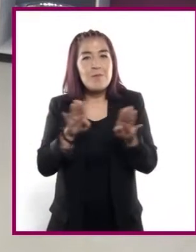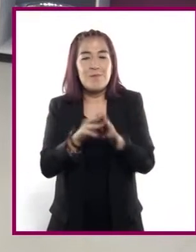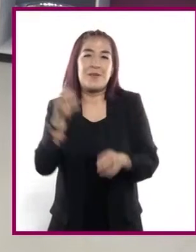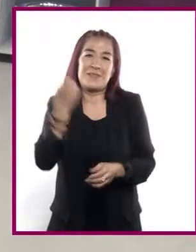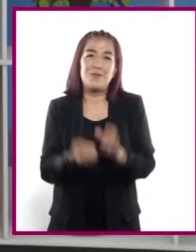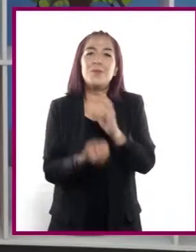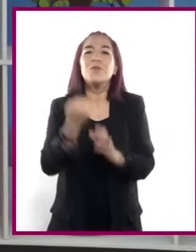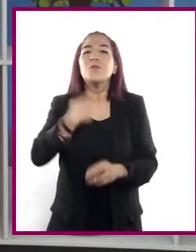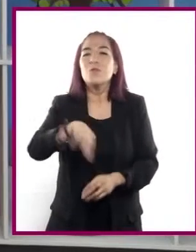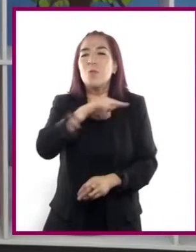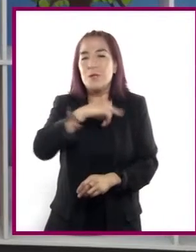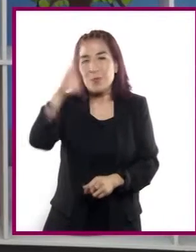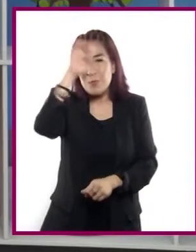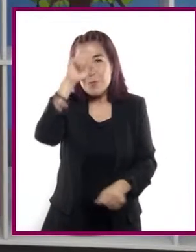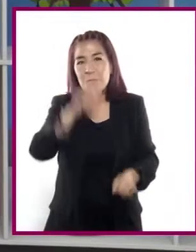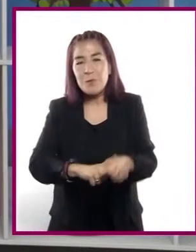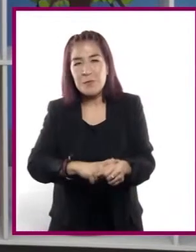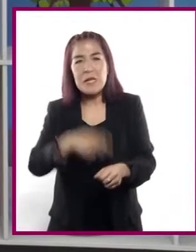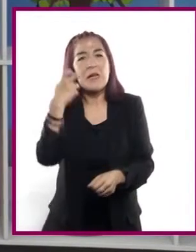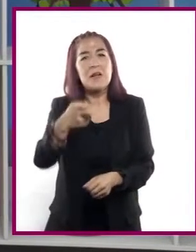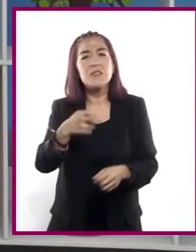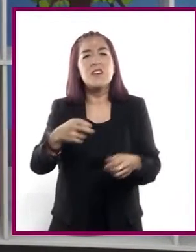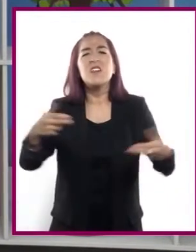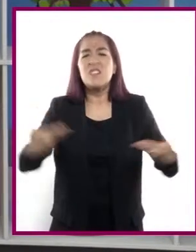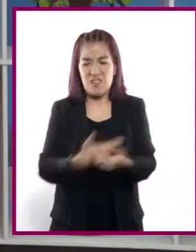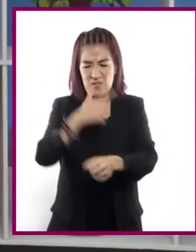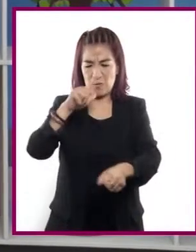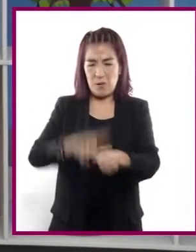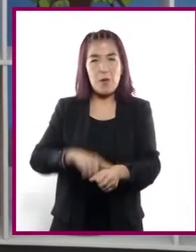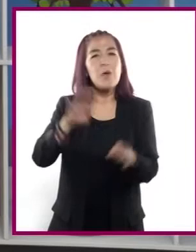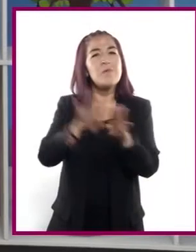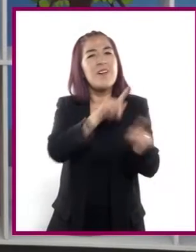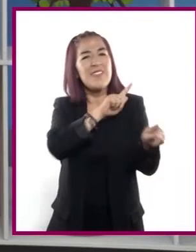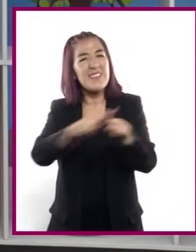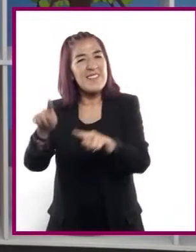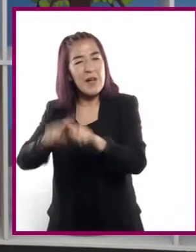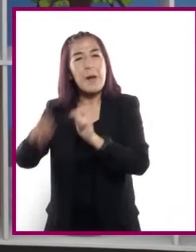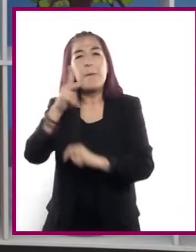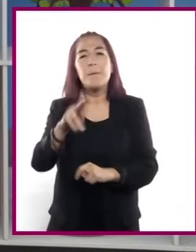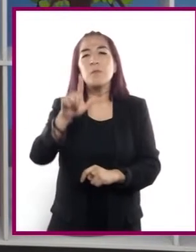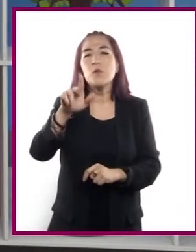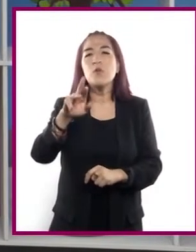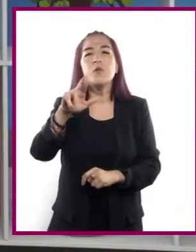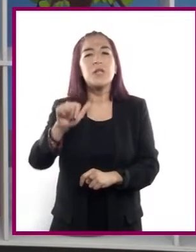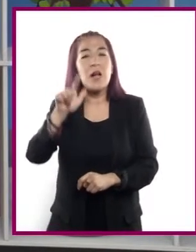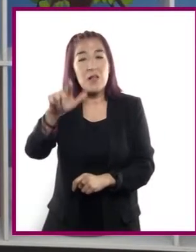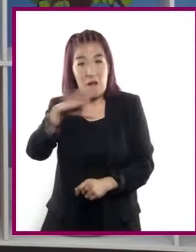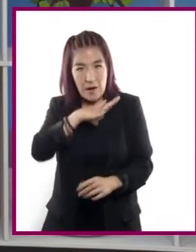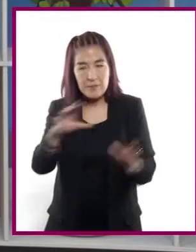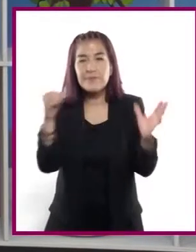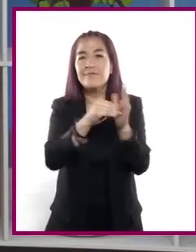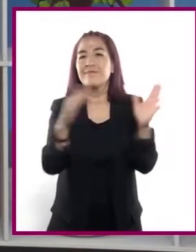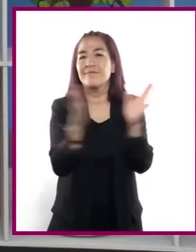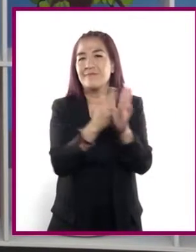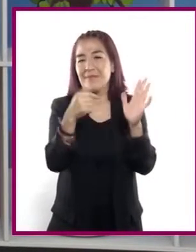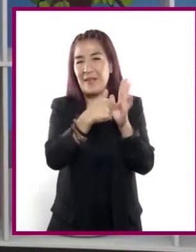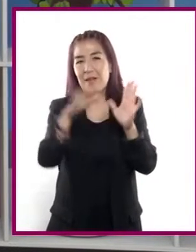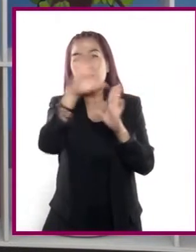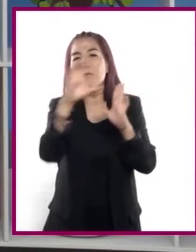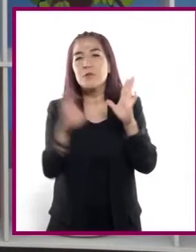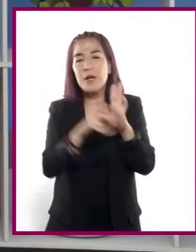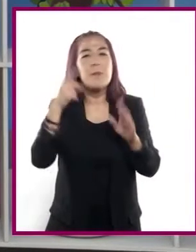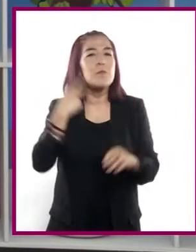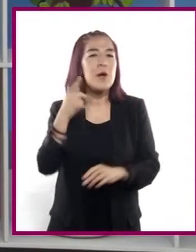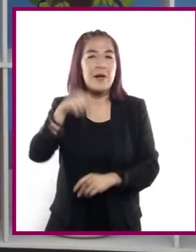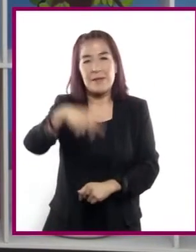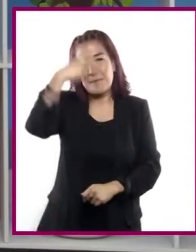nuestra cultura. Esta nación plural y diversa se encuentra plasmada en la Constitución Política de los Estados